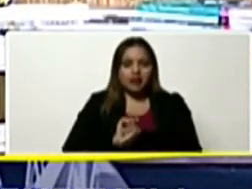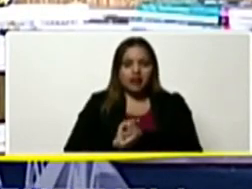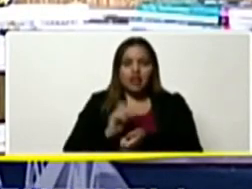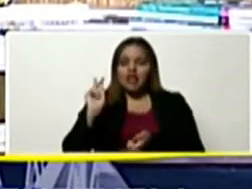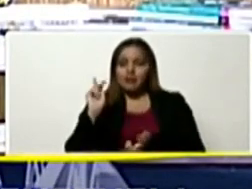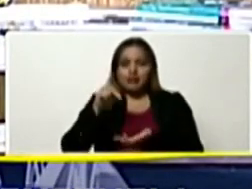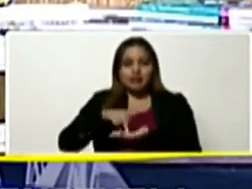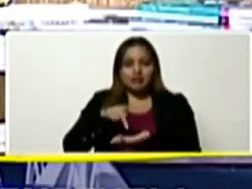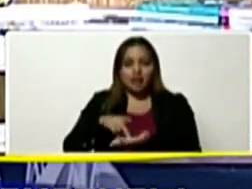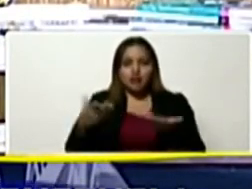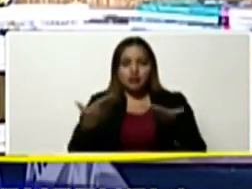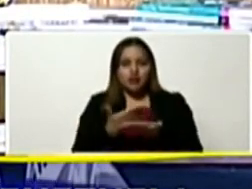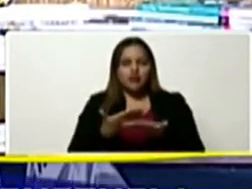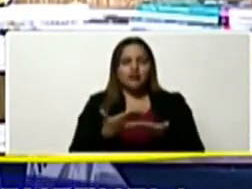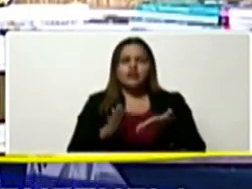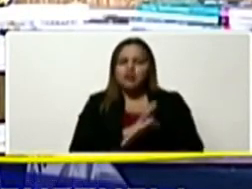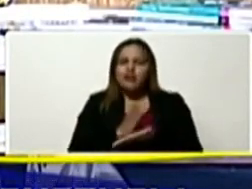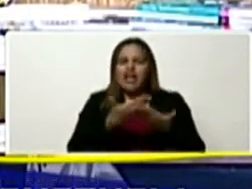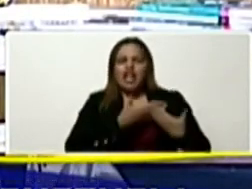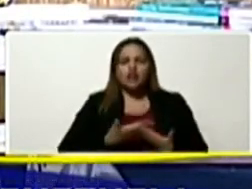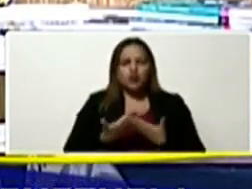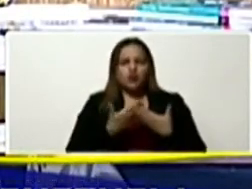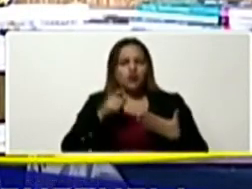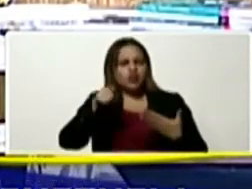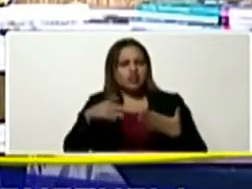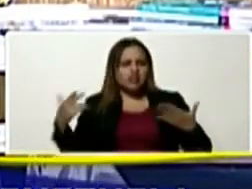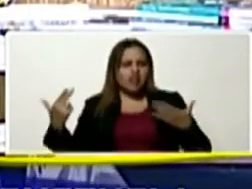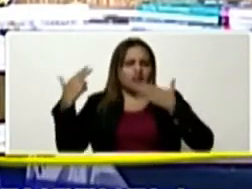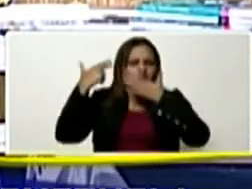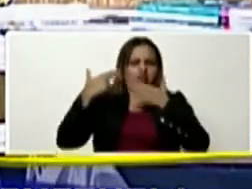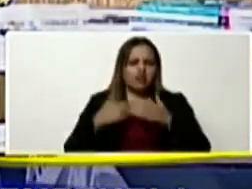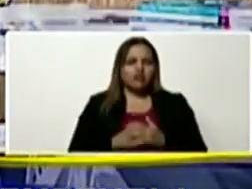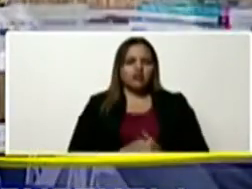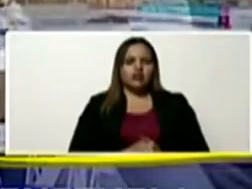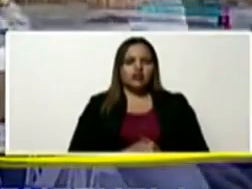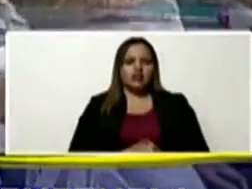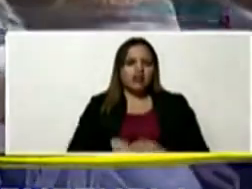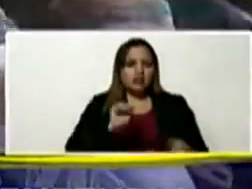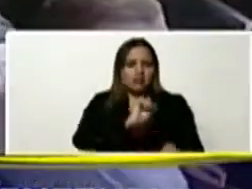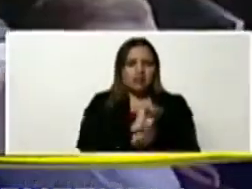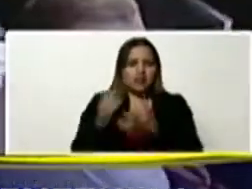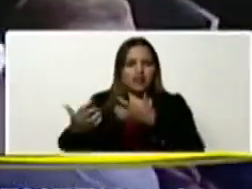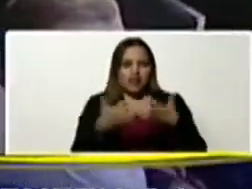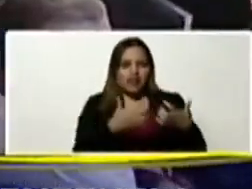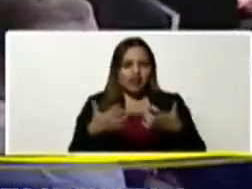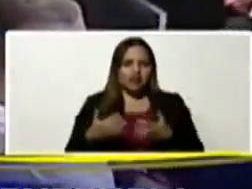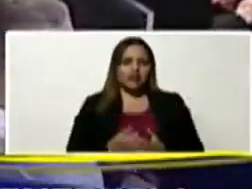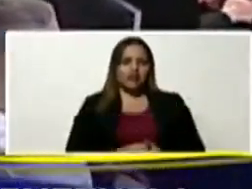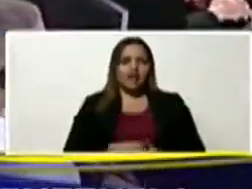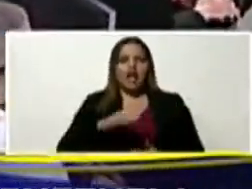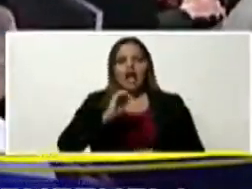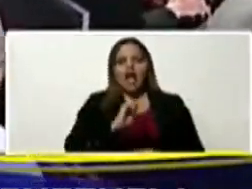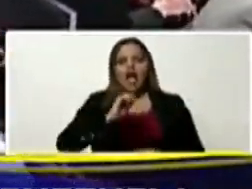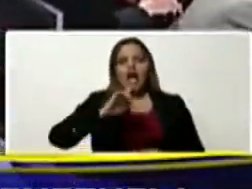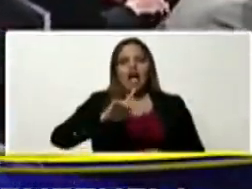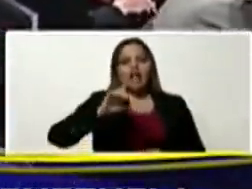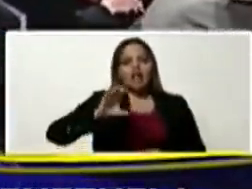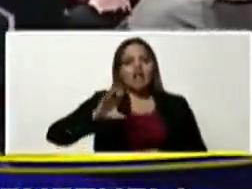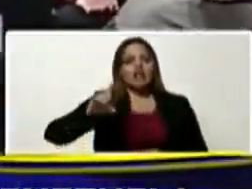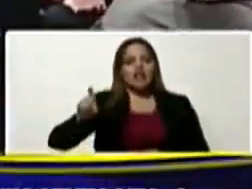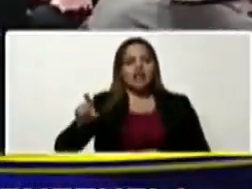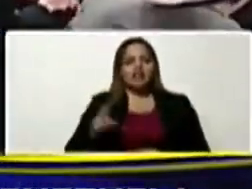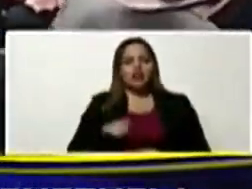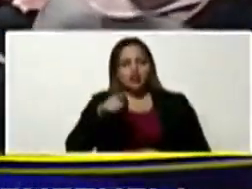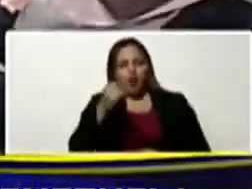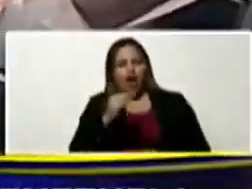estudiosos de este caso del secuestro del preso de guerra. Alex Saab, estoy de acuerdo con